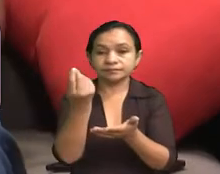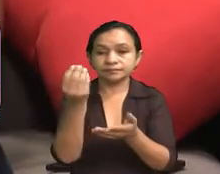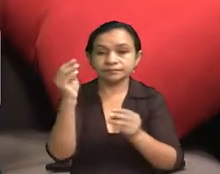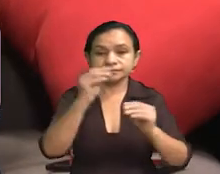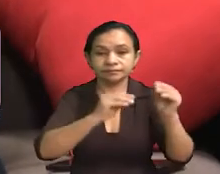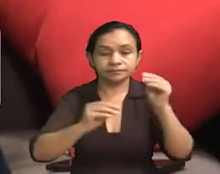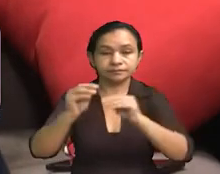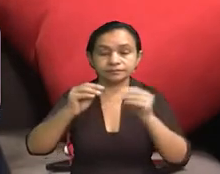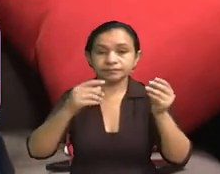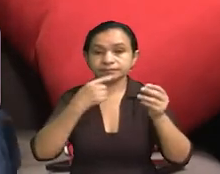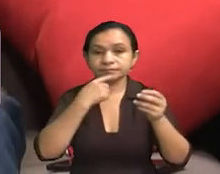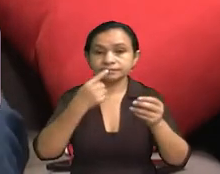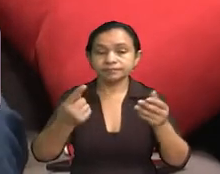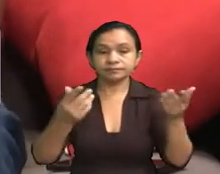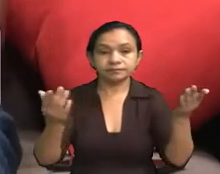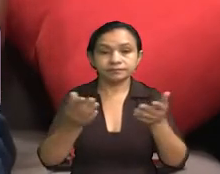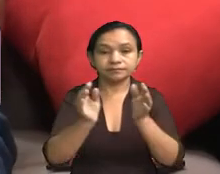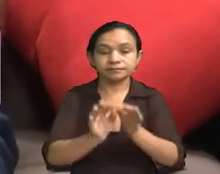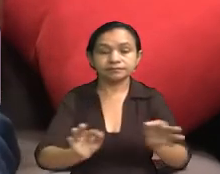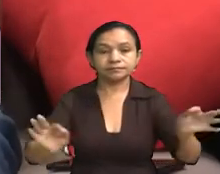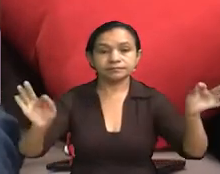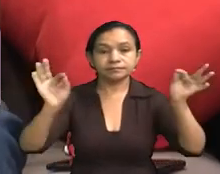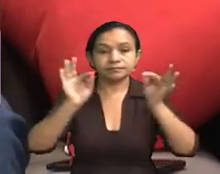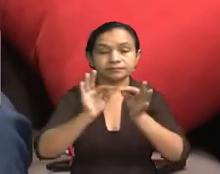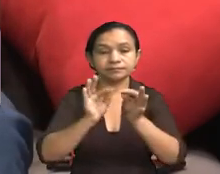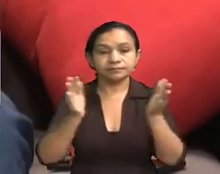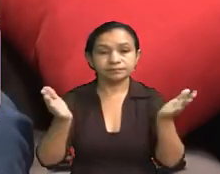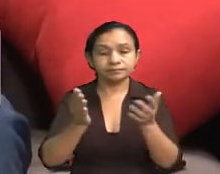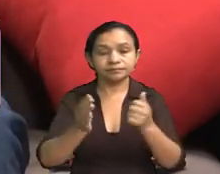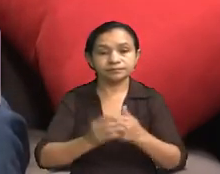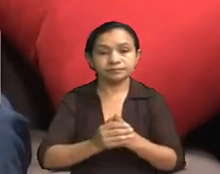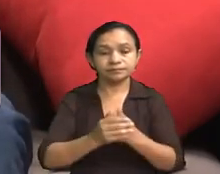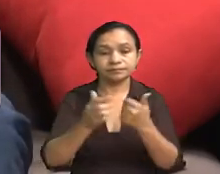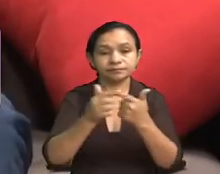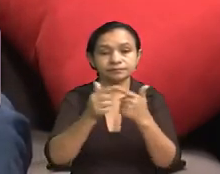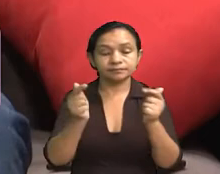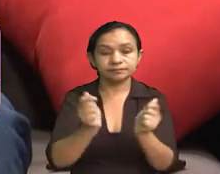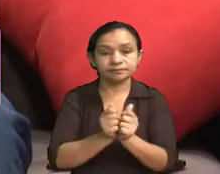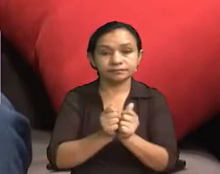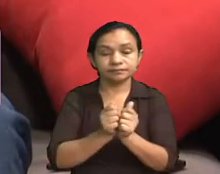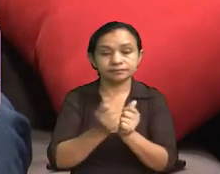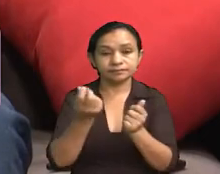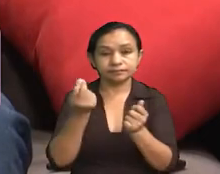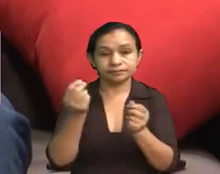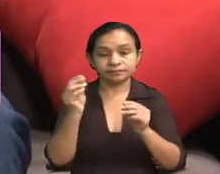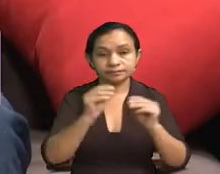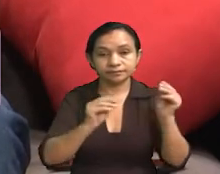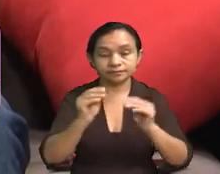ministro lo decía, ¿no? Bastantes movimientos importantes de parte de este sector de la economía, que dicho sea de paso,